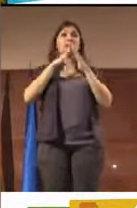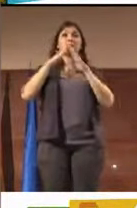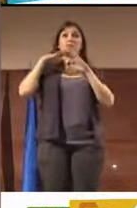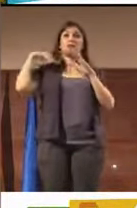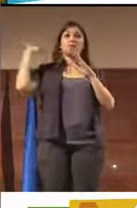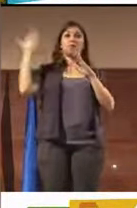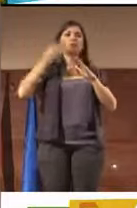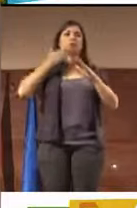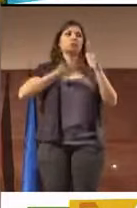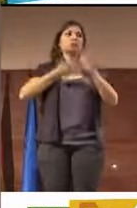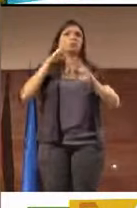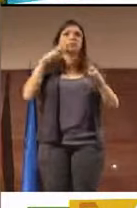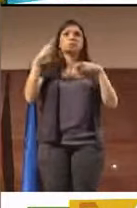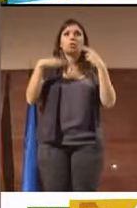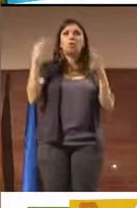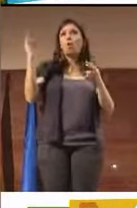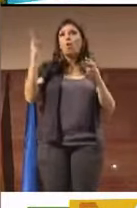a un restaurante, bien de viaje,